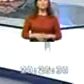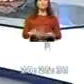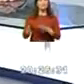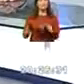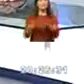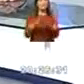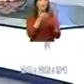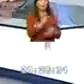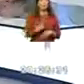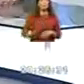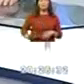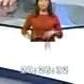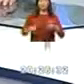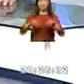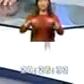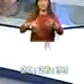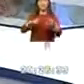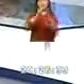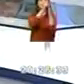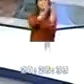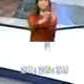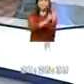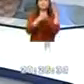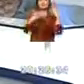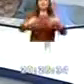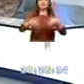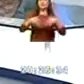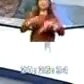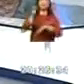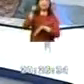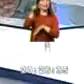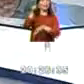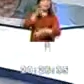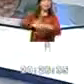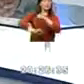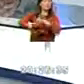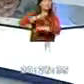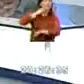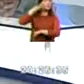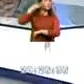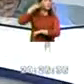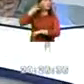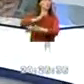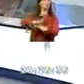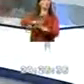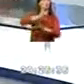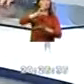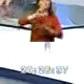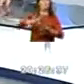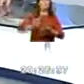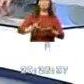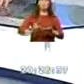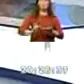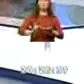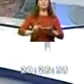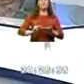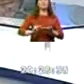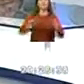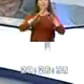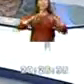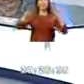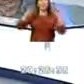El presidente de la República cumplió una intensa agenda hoy en la Amazonía, específicamente en Tena, en la provincia de